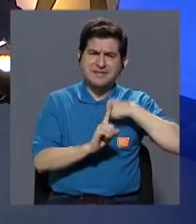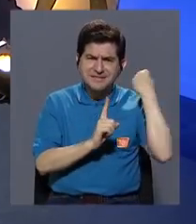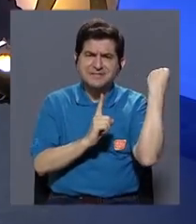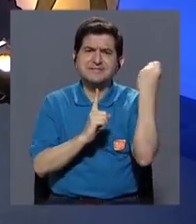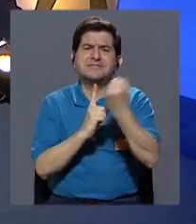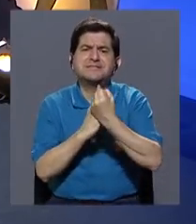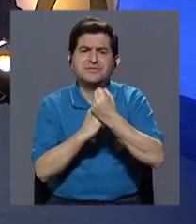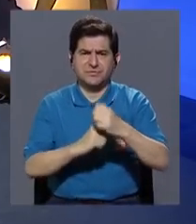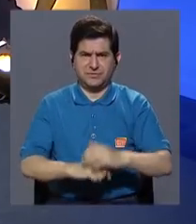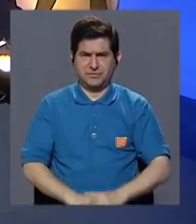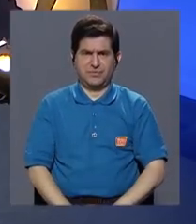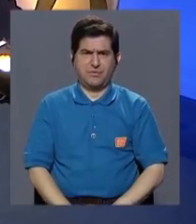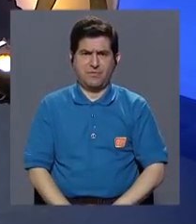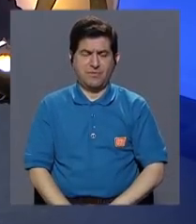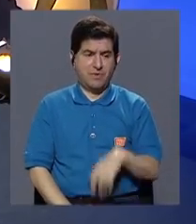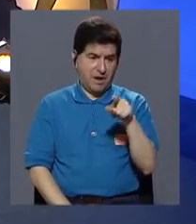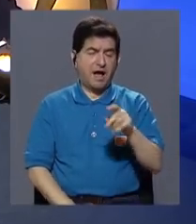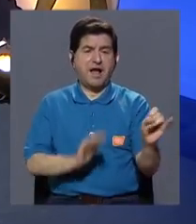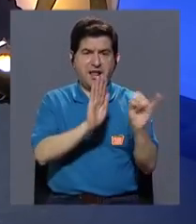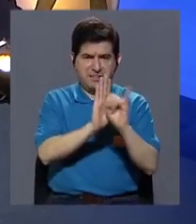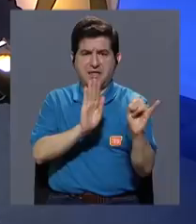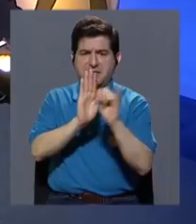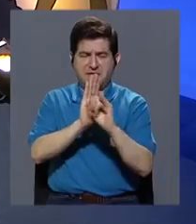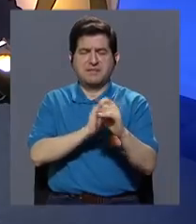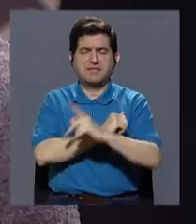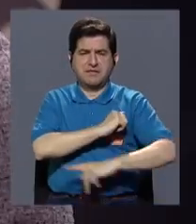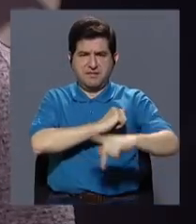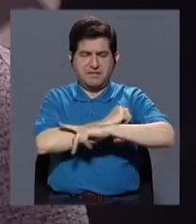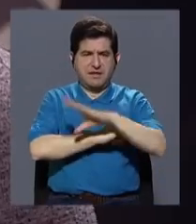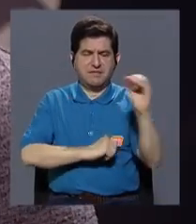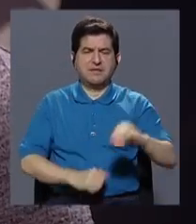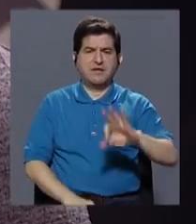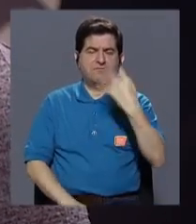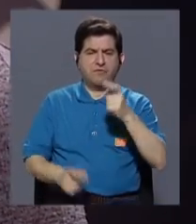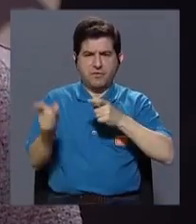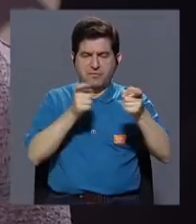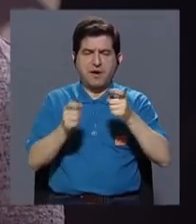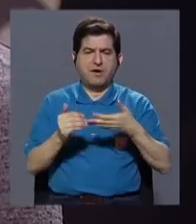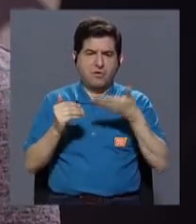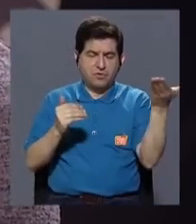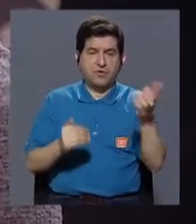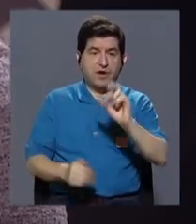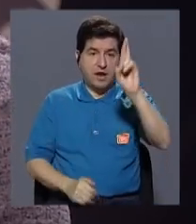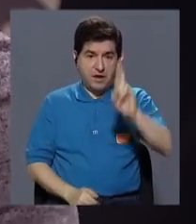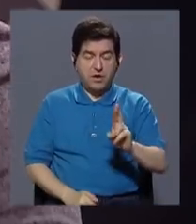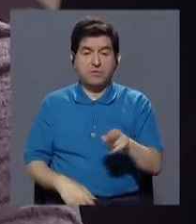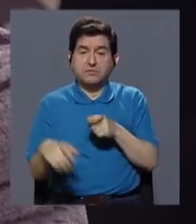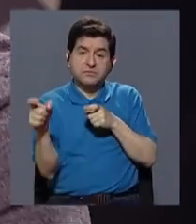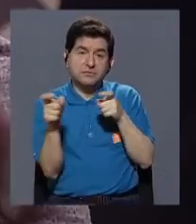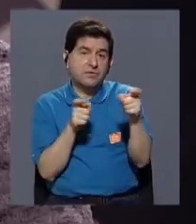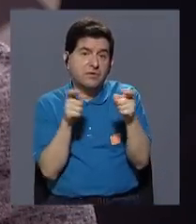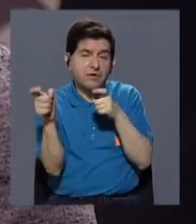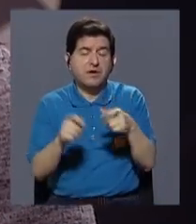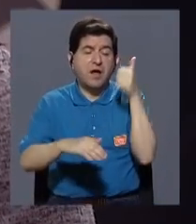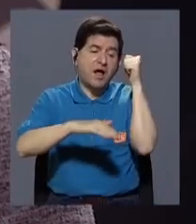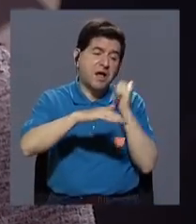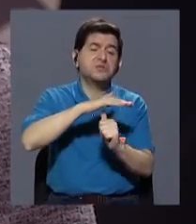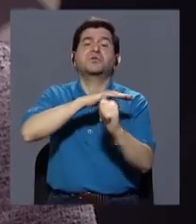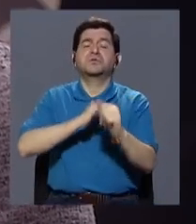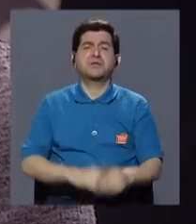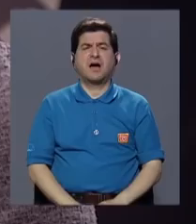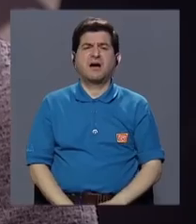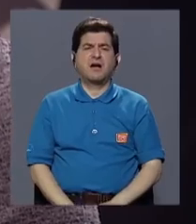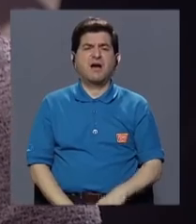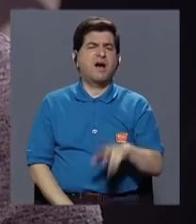condiciones de identidad de dicho país y la forma en la que maneja en sus asuntos en costa rica se manejan ocultando los